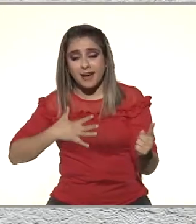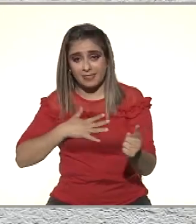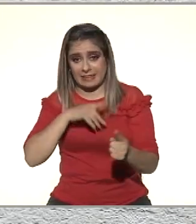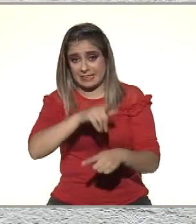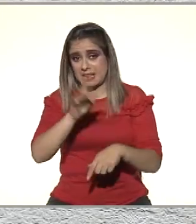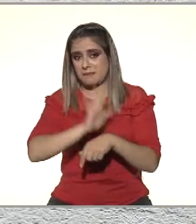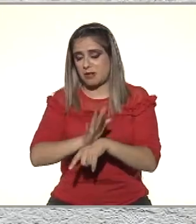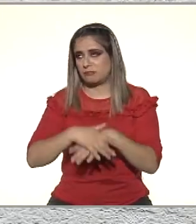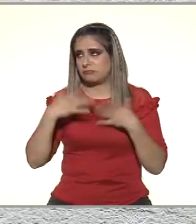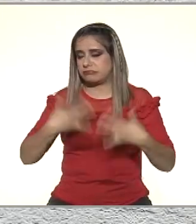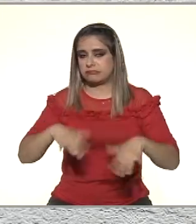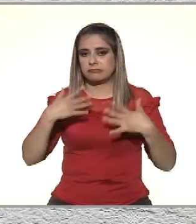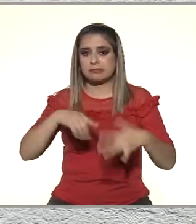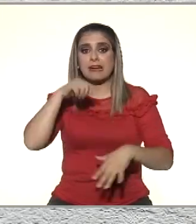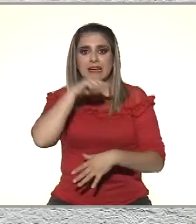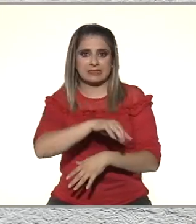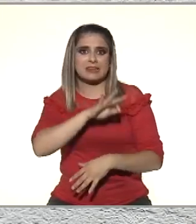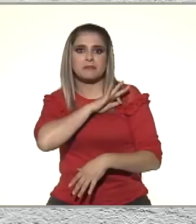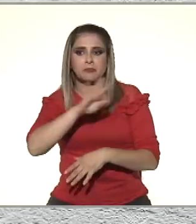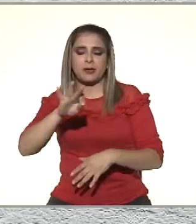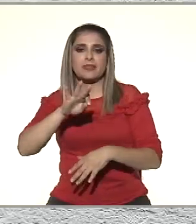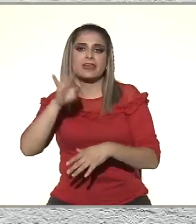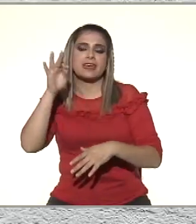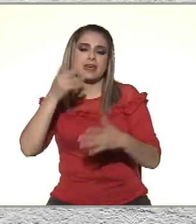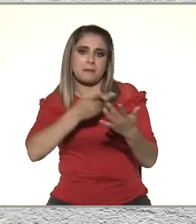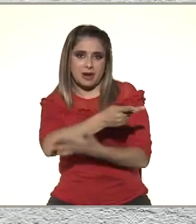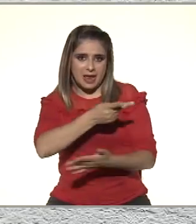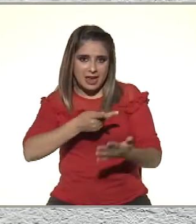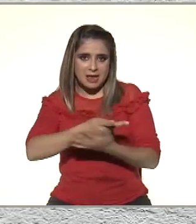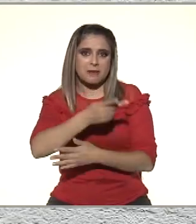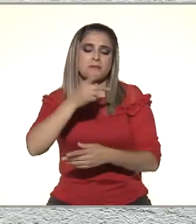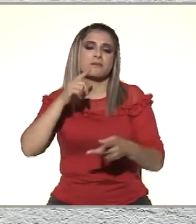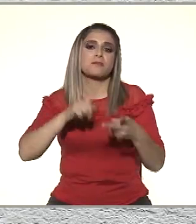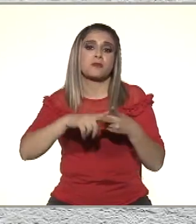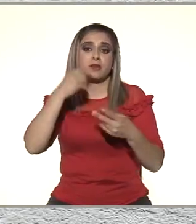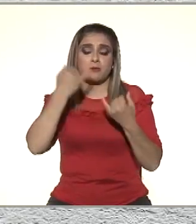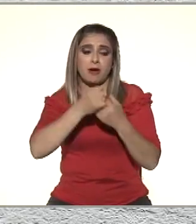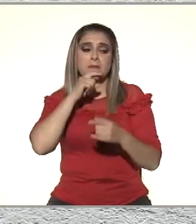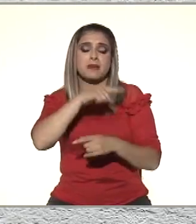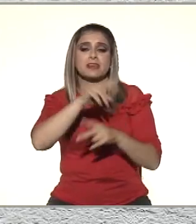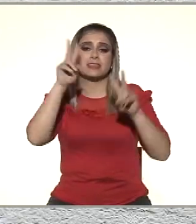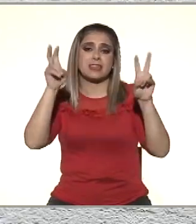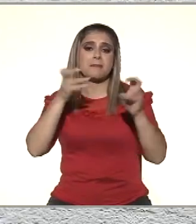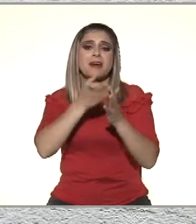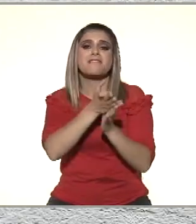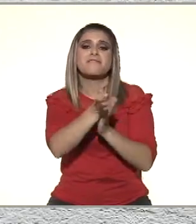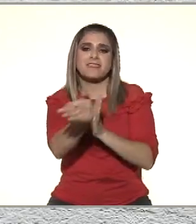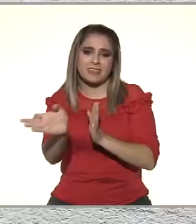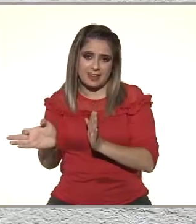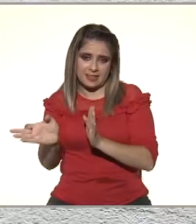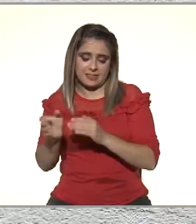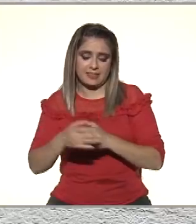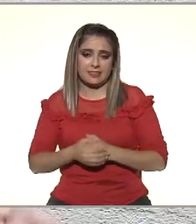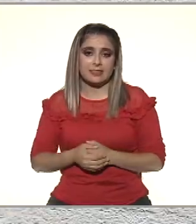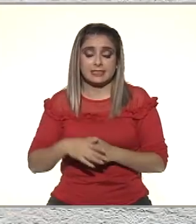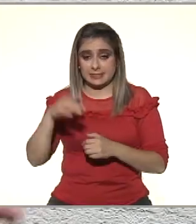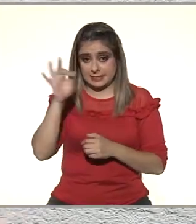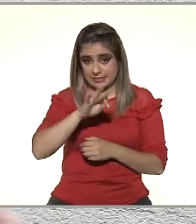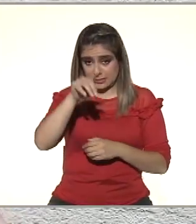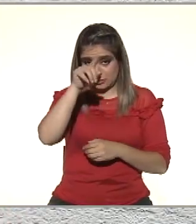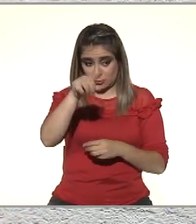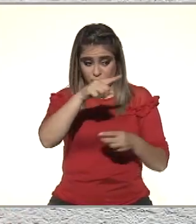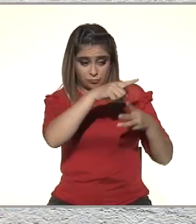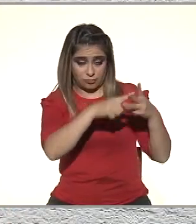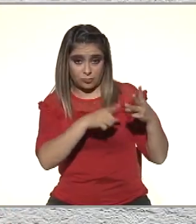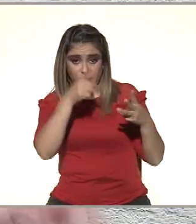solo recibió múltiples nominaciones, sino también es un referente sobre la infidelidad. Si experimentas un caso